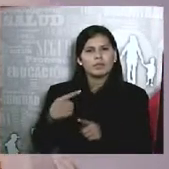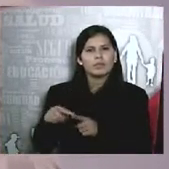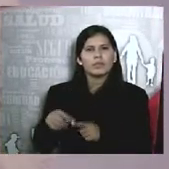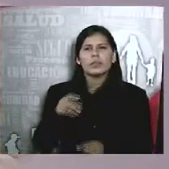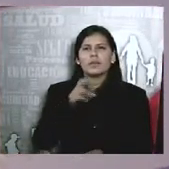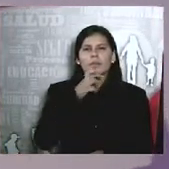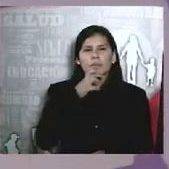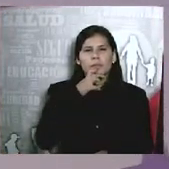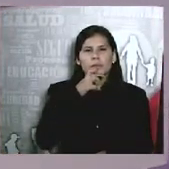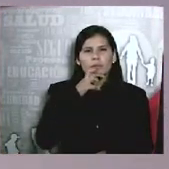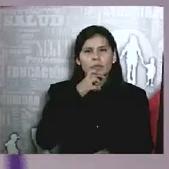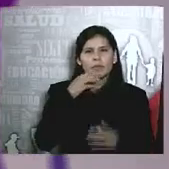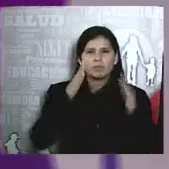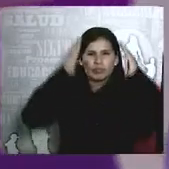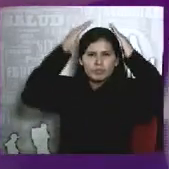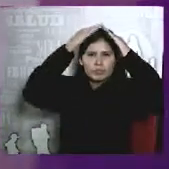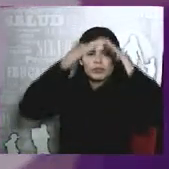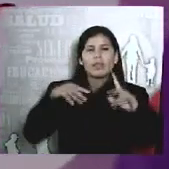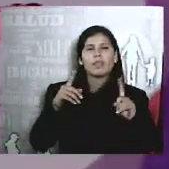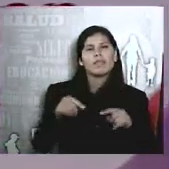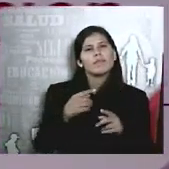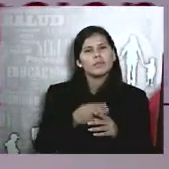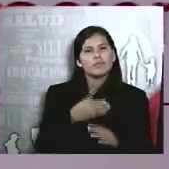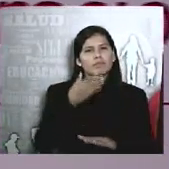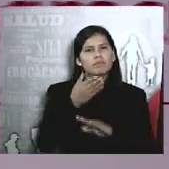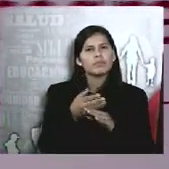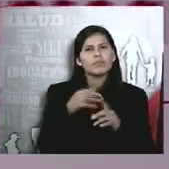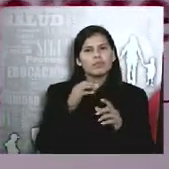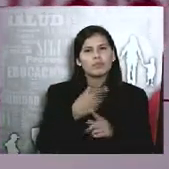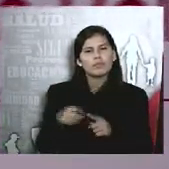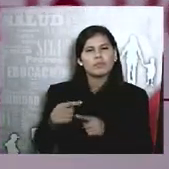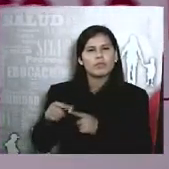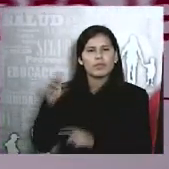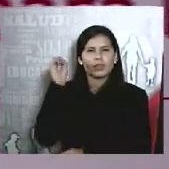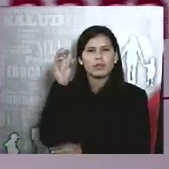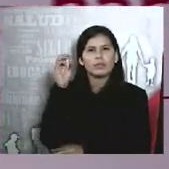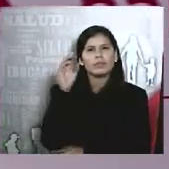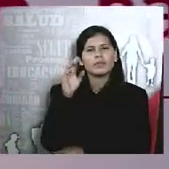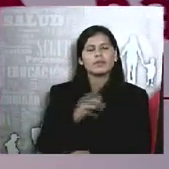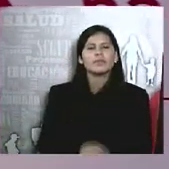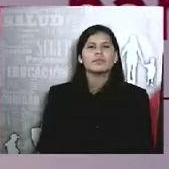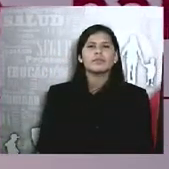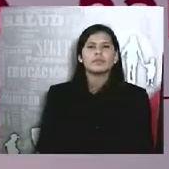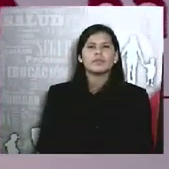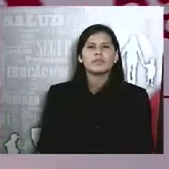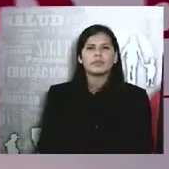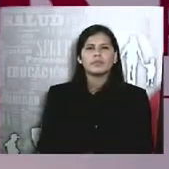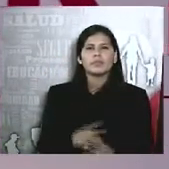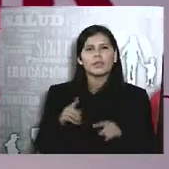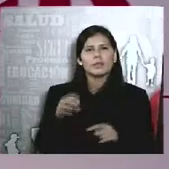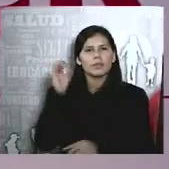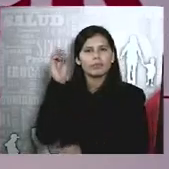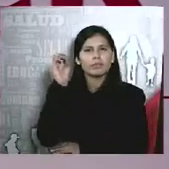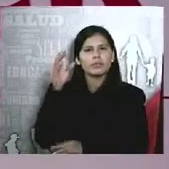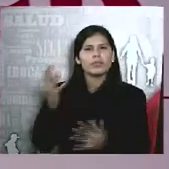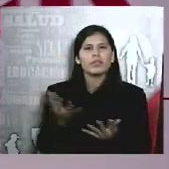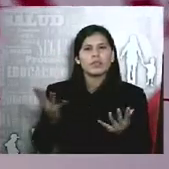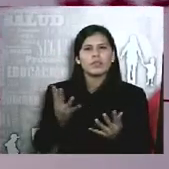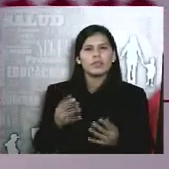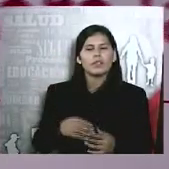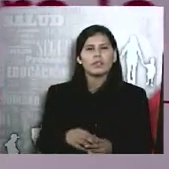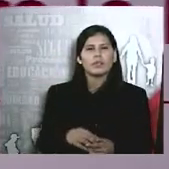Papa Francisco, hicimos una ponencia en el Peace Building Commission de Naciones Unidas y realizamos una ponencia en la